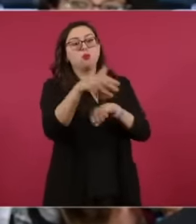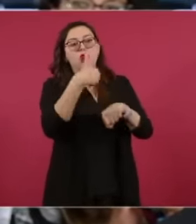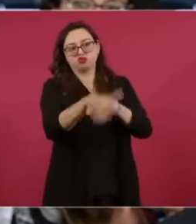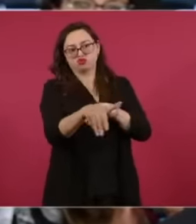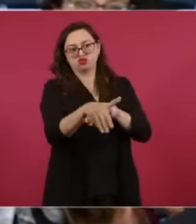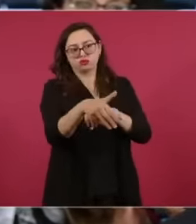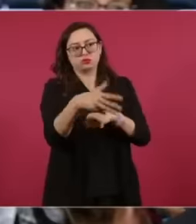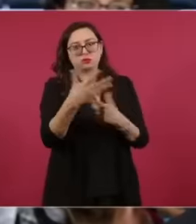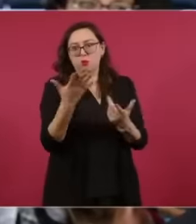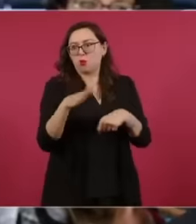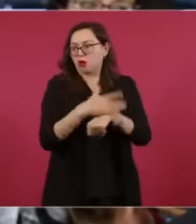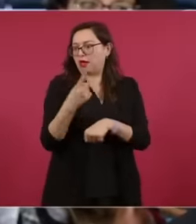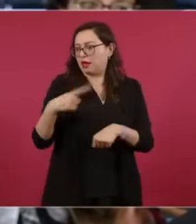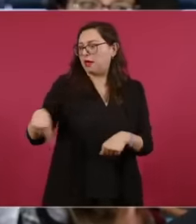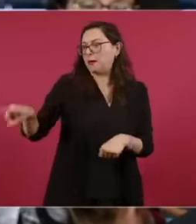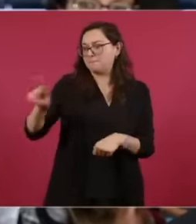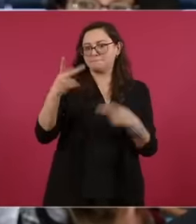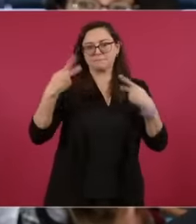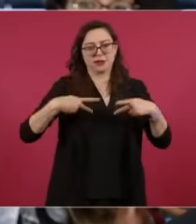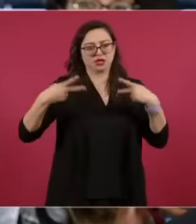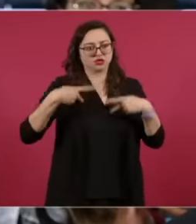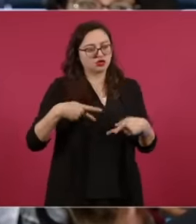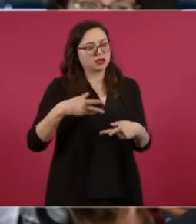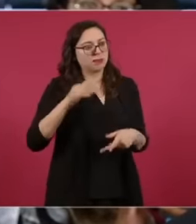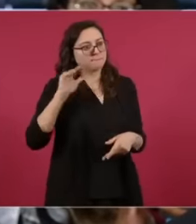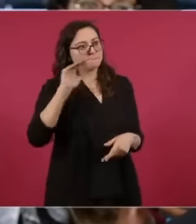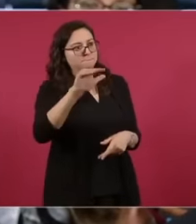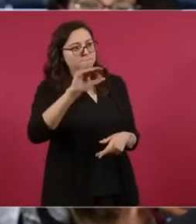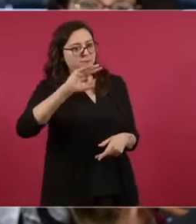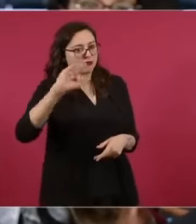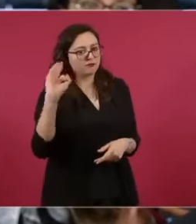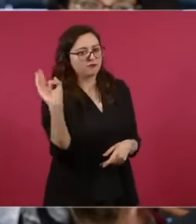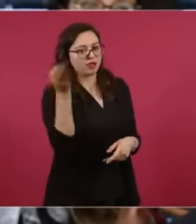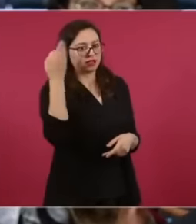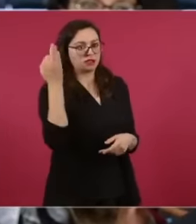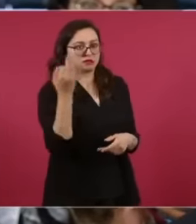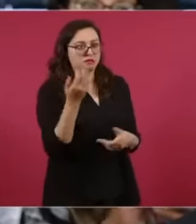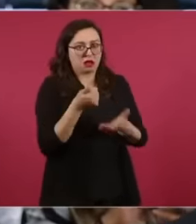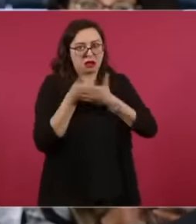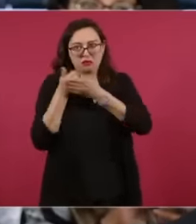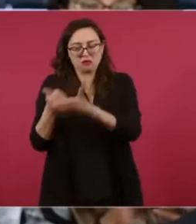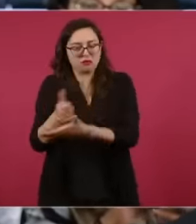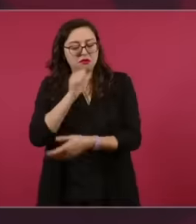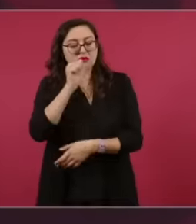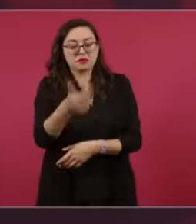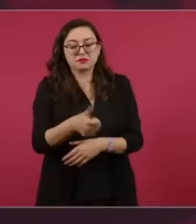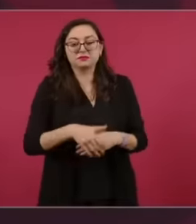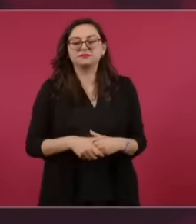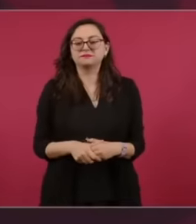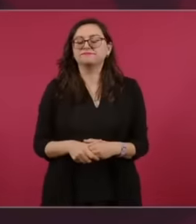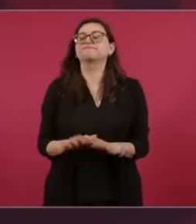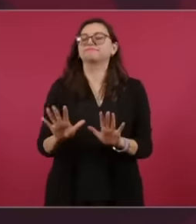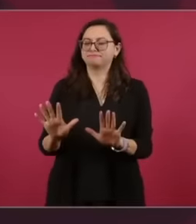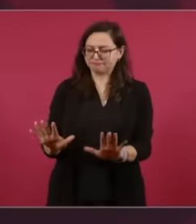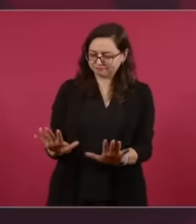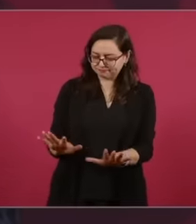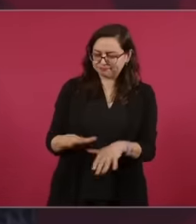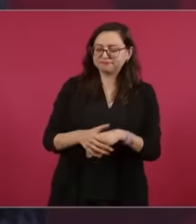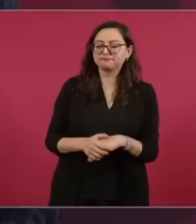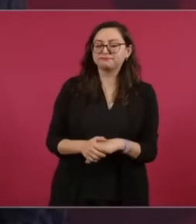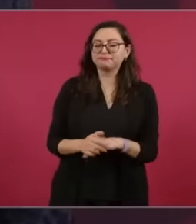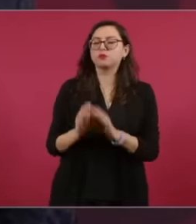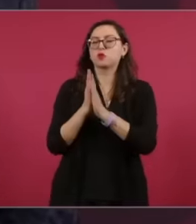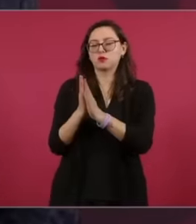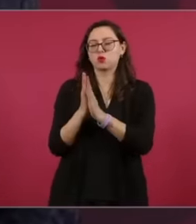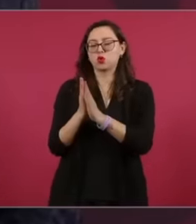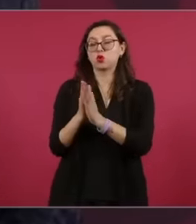colectivos que han solicitado el apoyo por parte de la Federación y que nos hasta el momento no lunes, lo han tenido. Que el lunes les